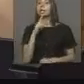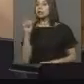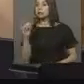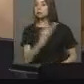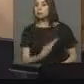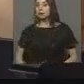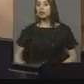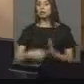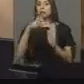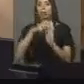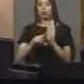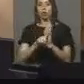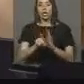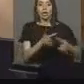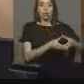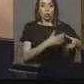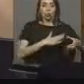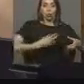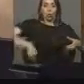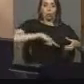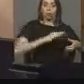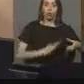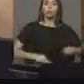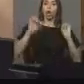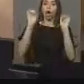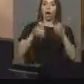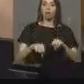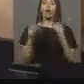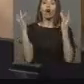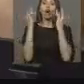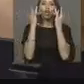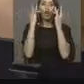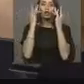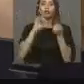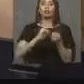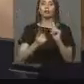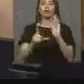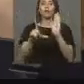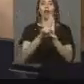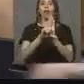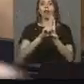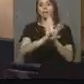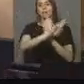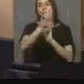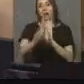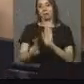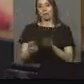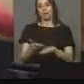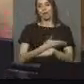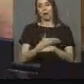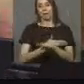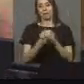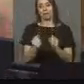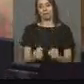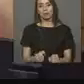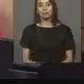aprobar este proyecto de ley como bancada y estamos muy contentos de que pueda ser ley de la República lo antes posible.